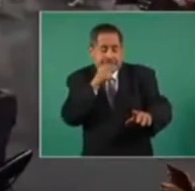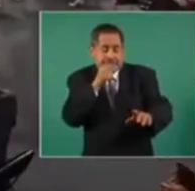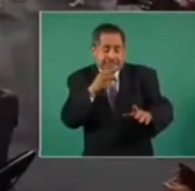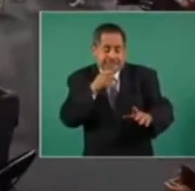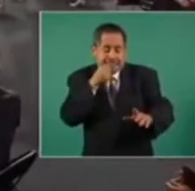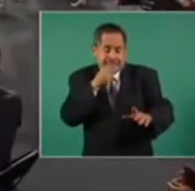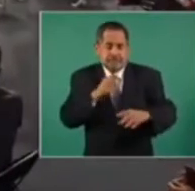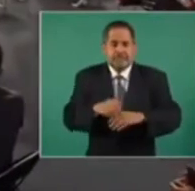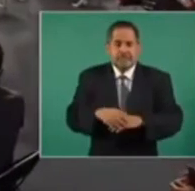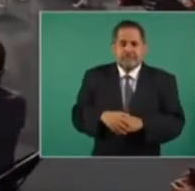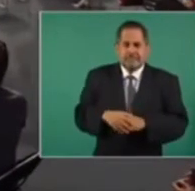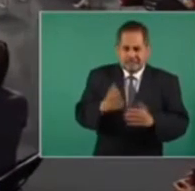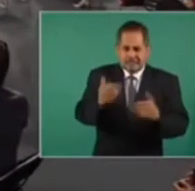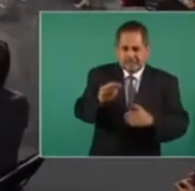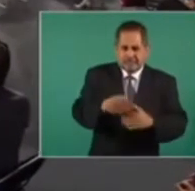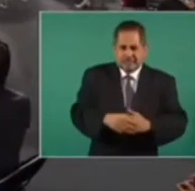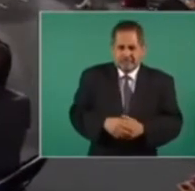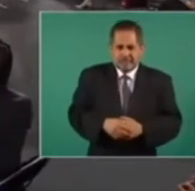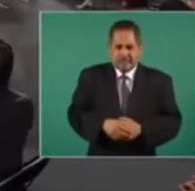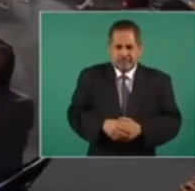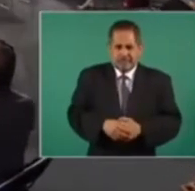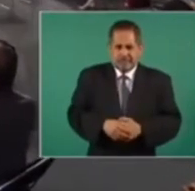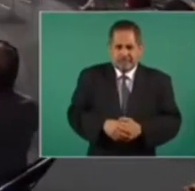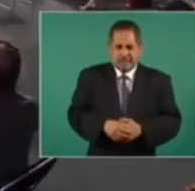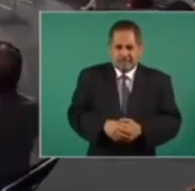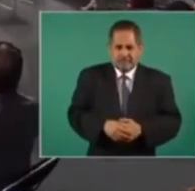Dice la cabeza. A ver, pasa.